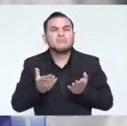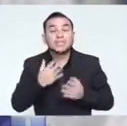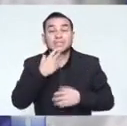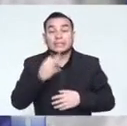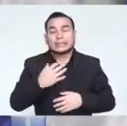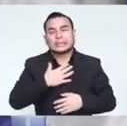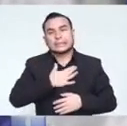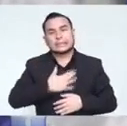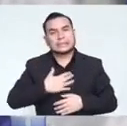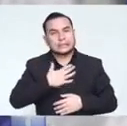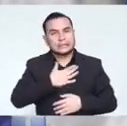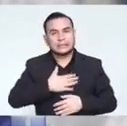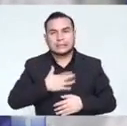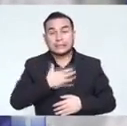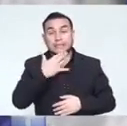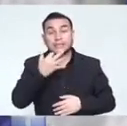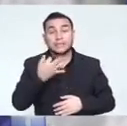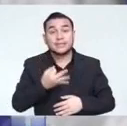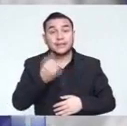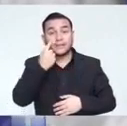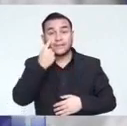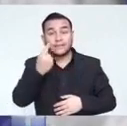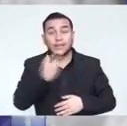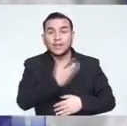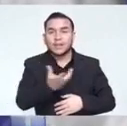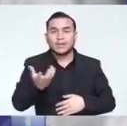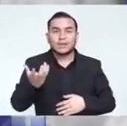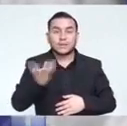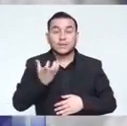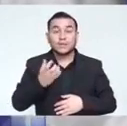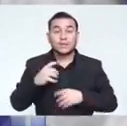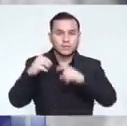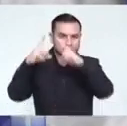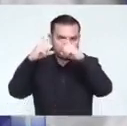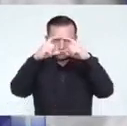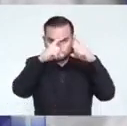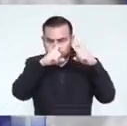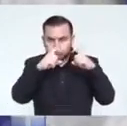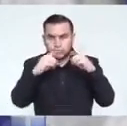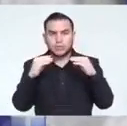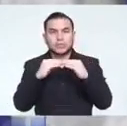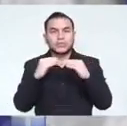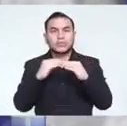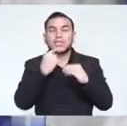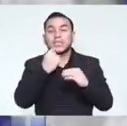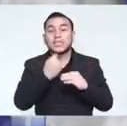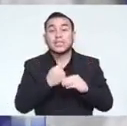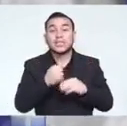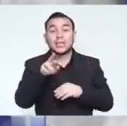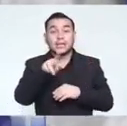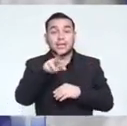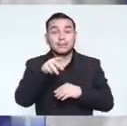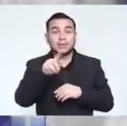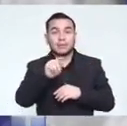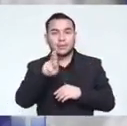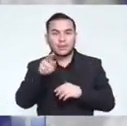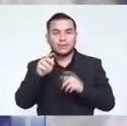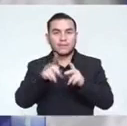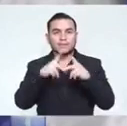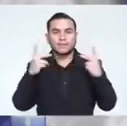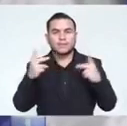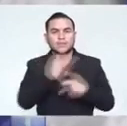lamento la verdad, que ellos vean a ustedes, a los medios de comunicación o a los amigos de la prensa como canales para montar